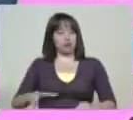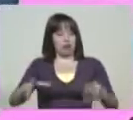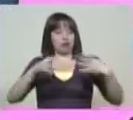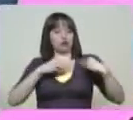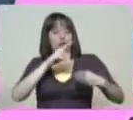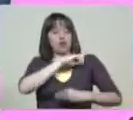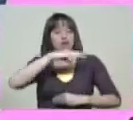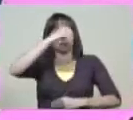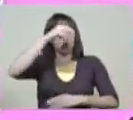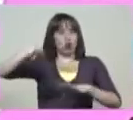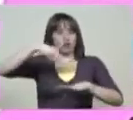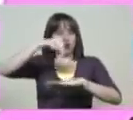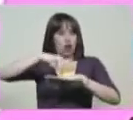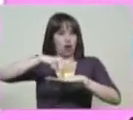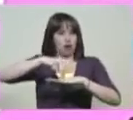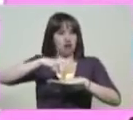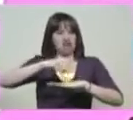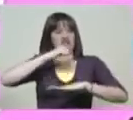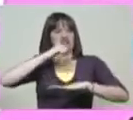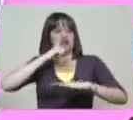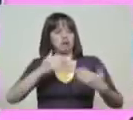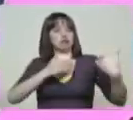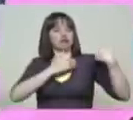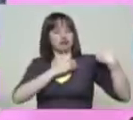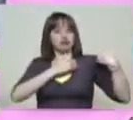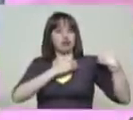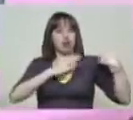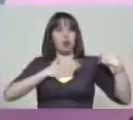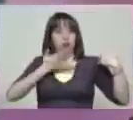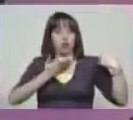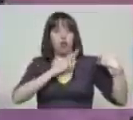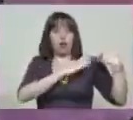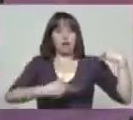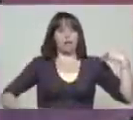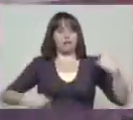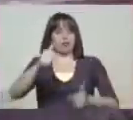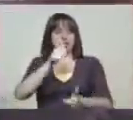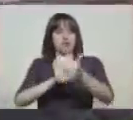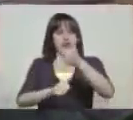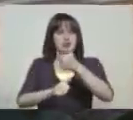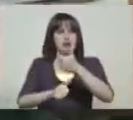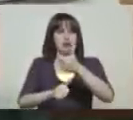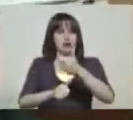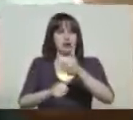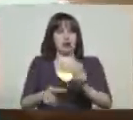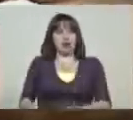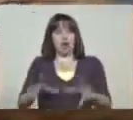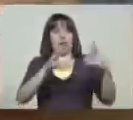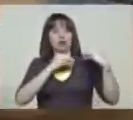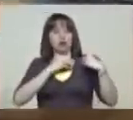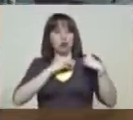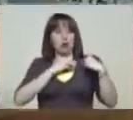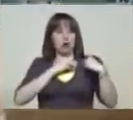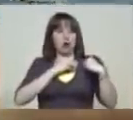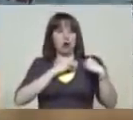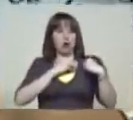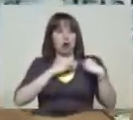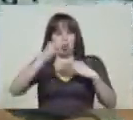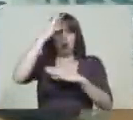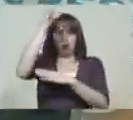dirección nacional, que asuman cada vicepresidencia, ¿ah? Que asuman el Consejo Político